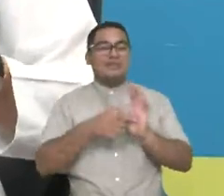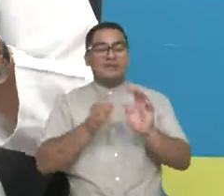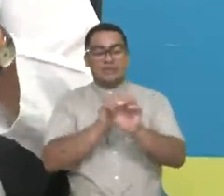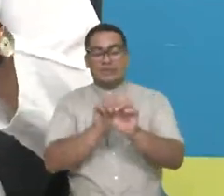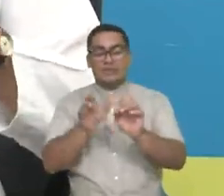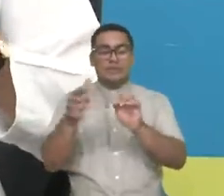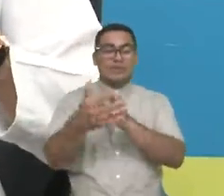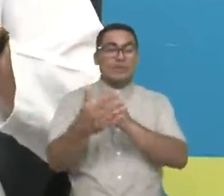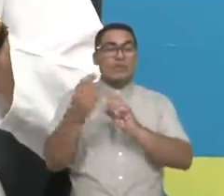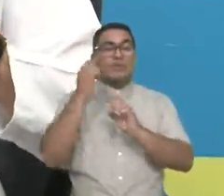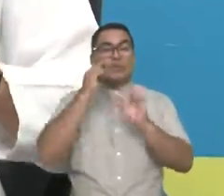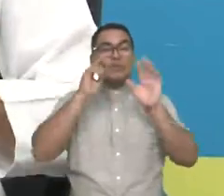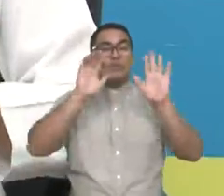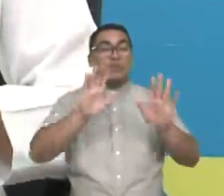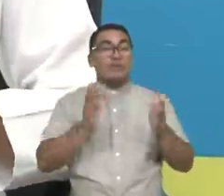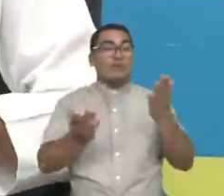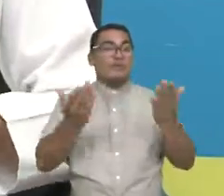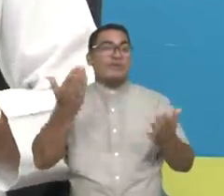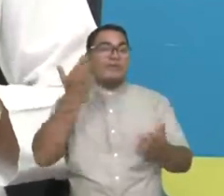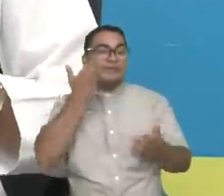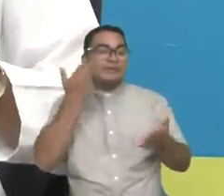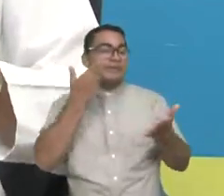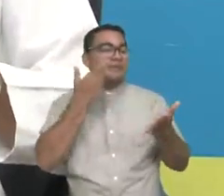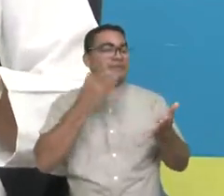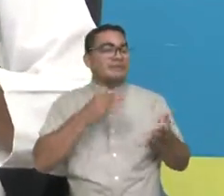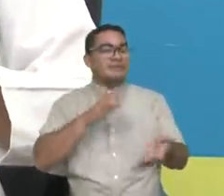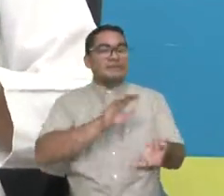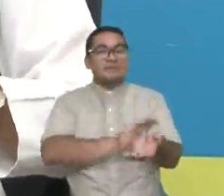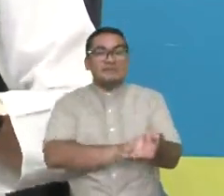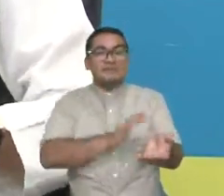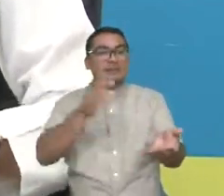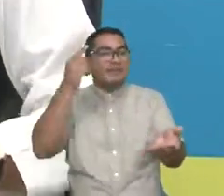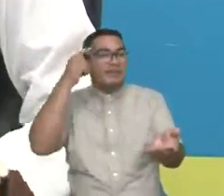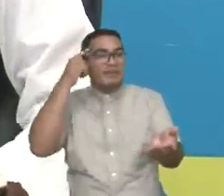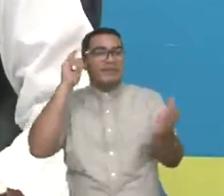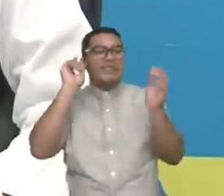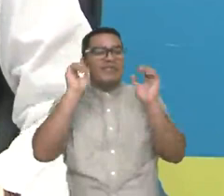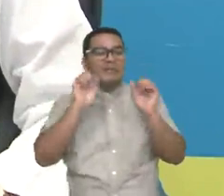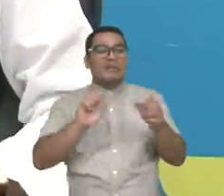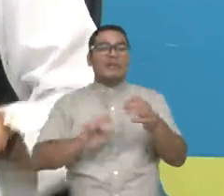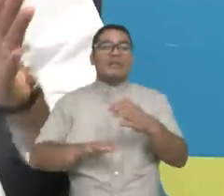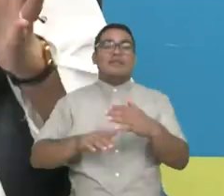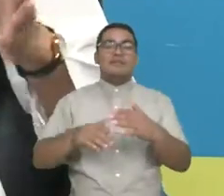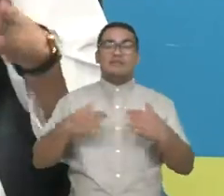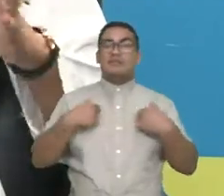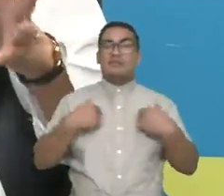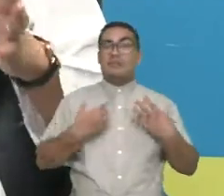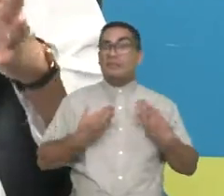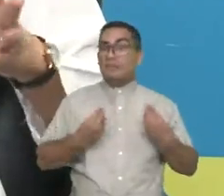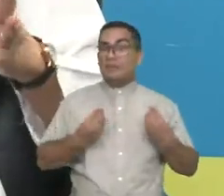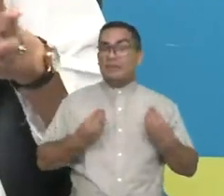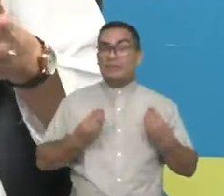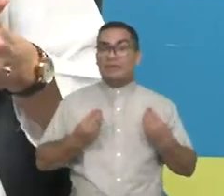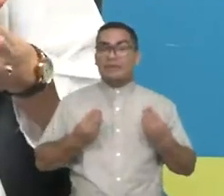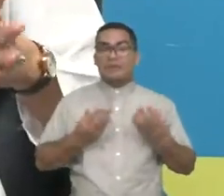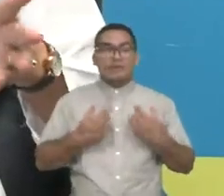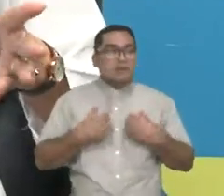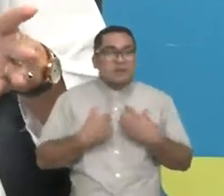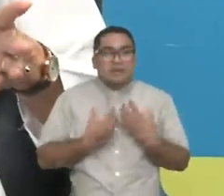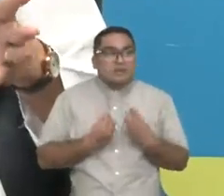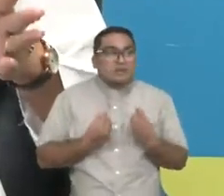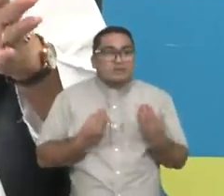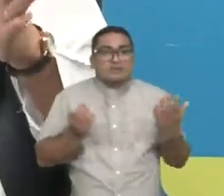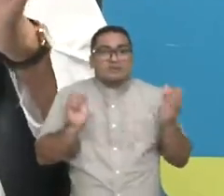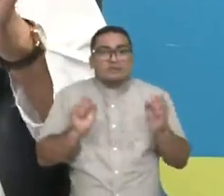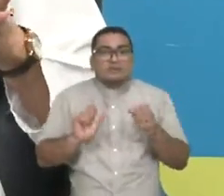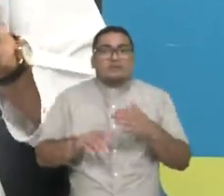sino también de prevenir enfermedades de salud mental que pueden aparecer posterior a que se maneje lo que es la pandemia,